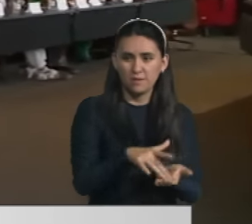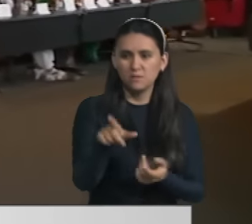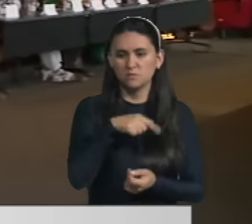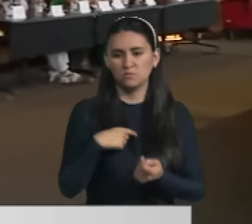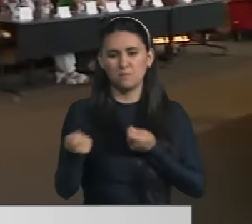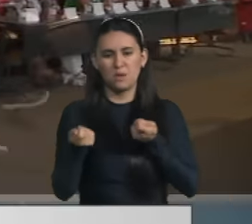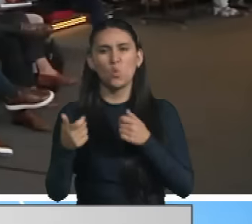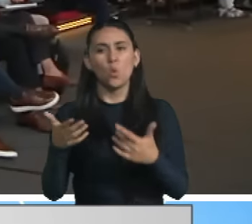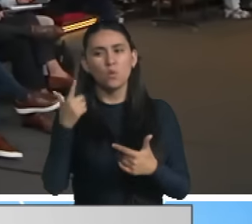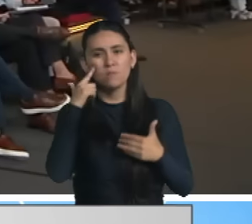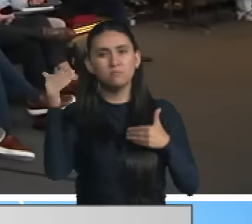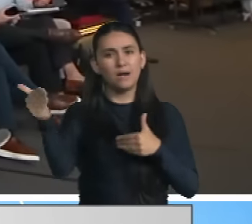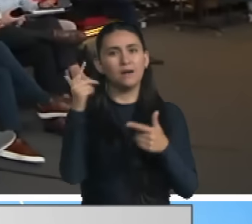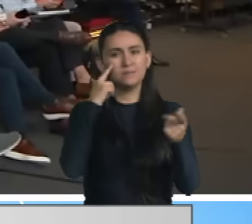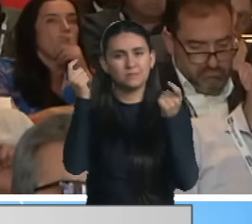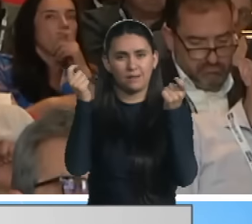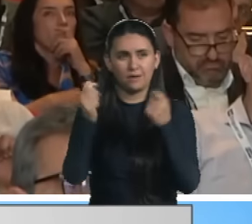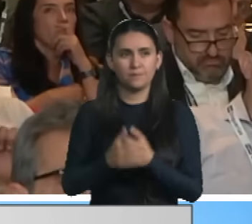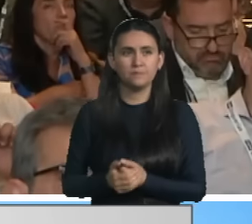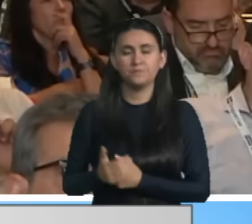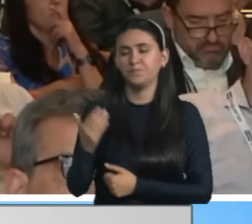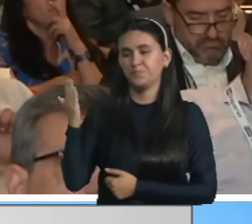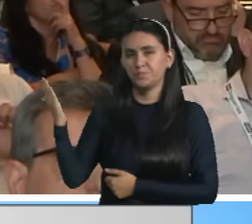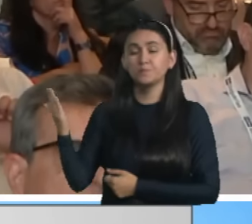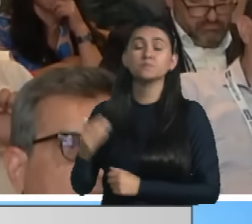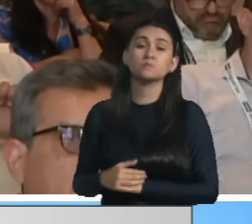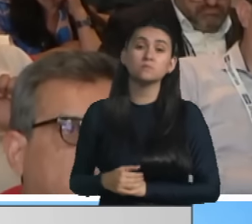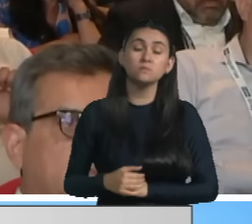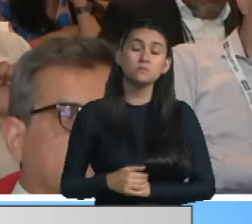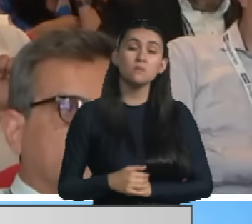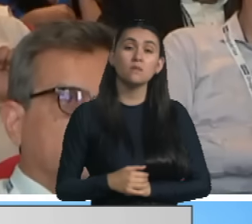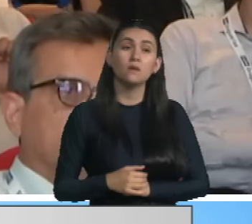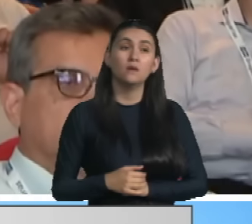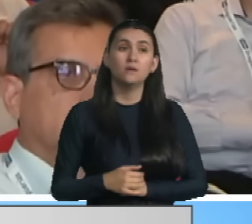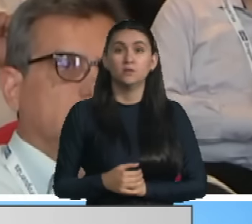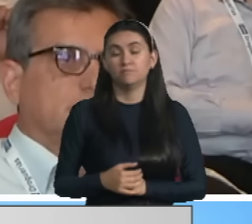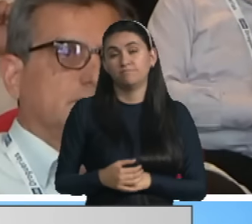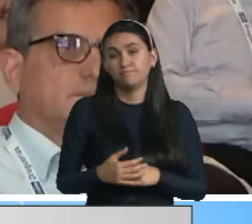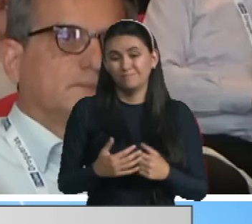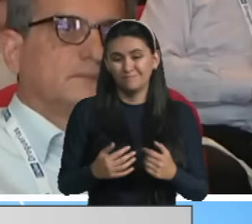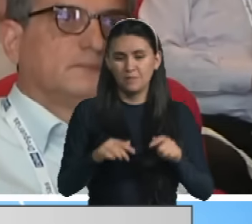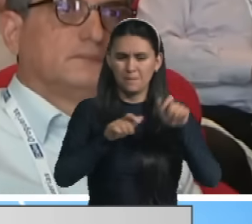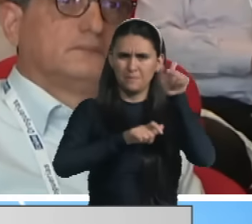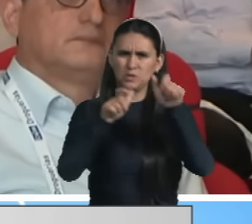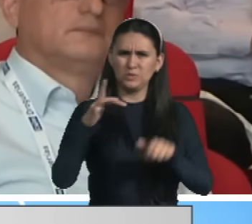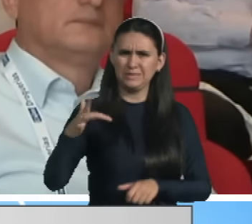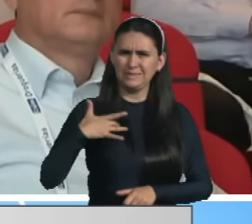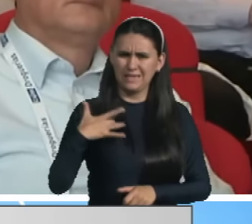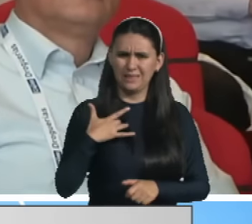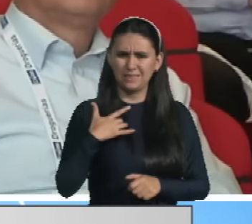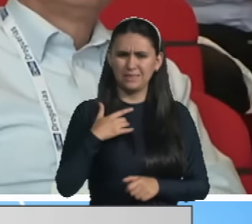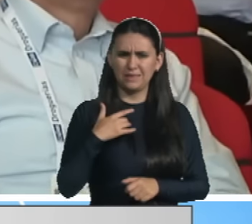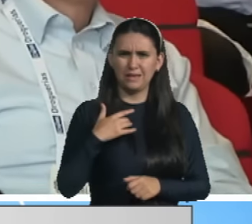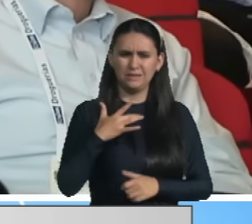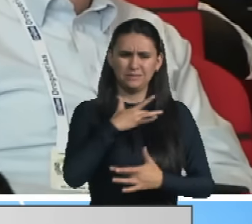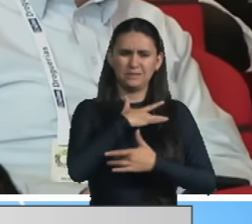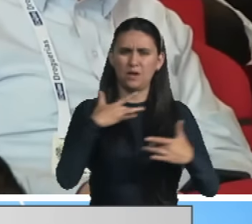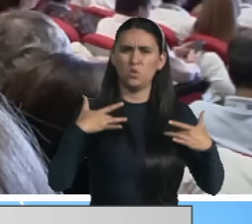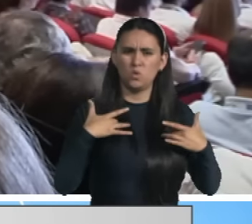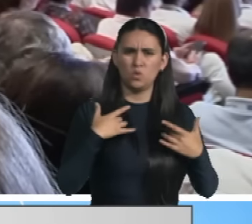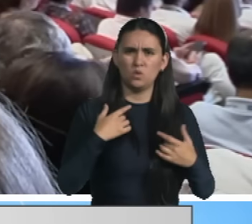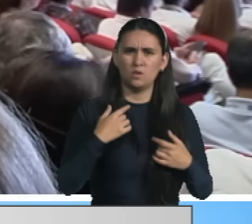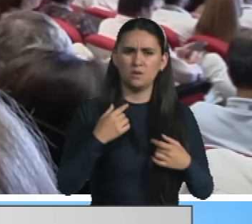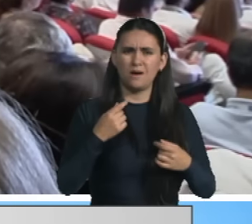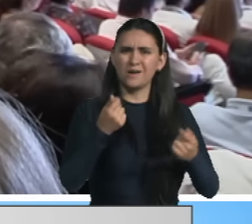dijo. Todos que están sintiendo esta escasez de recursos dentro del sistema, y eso